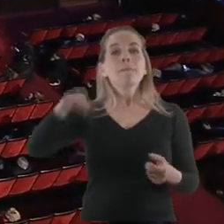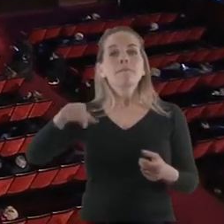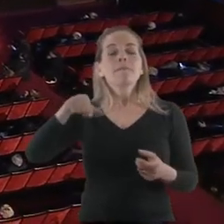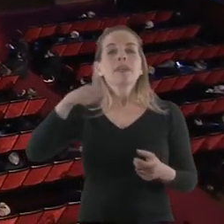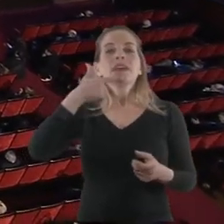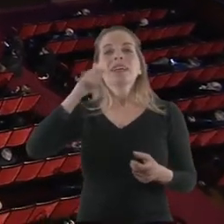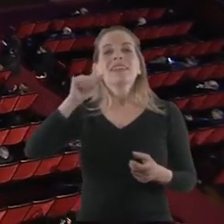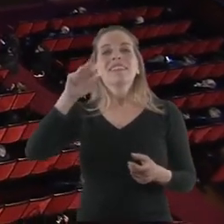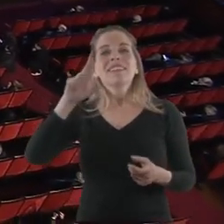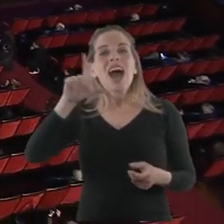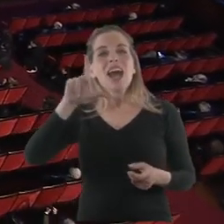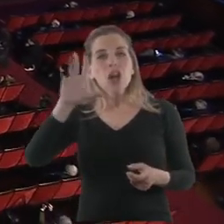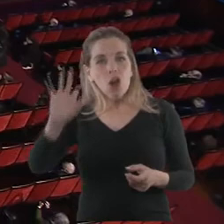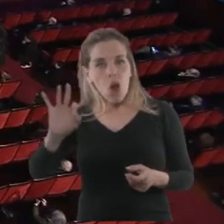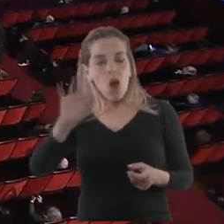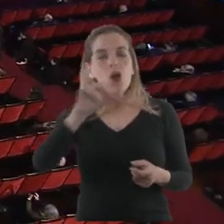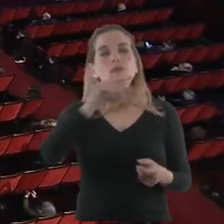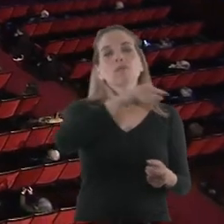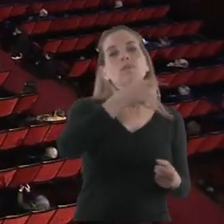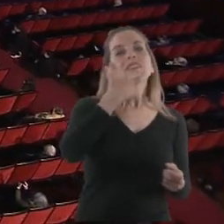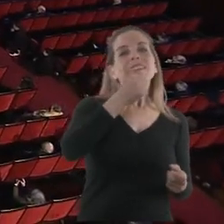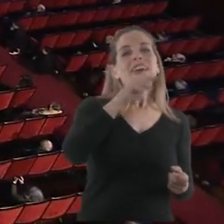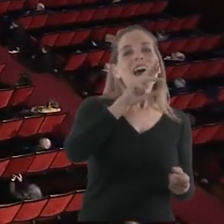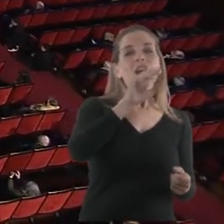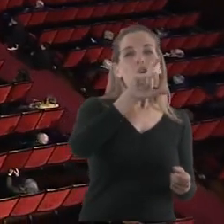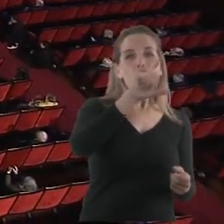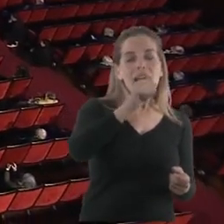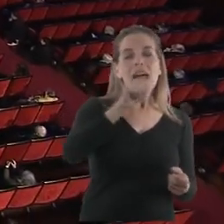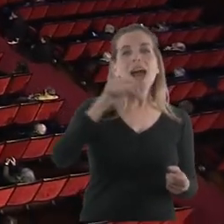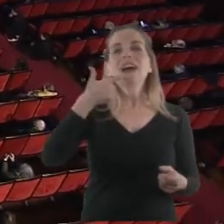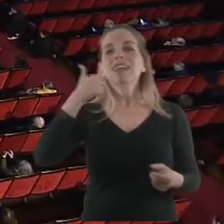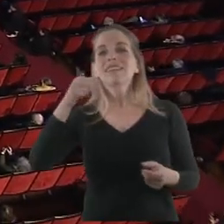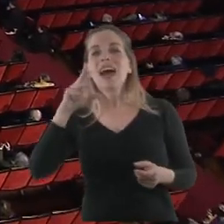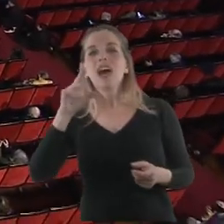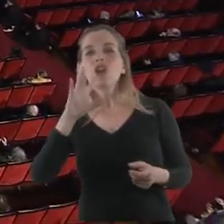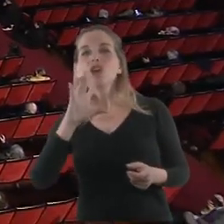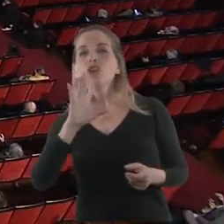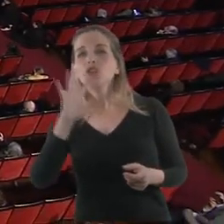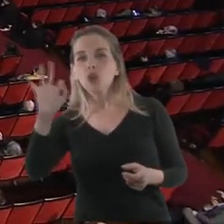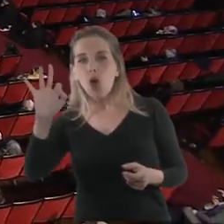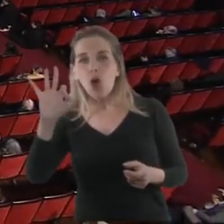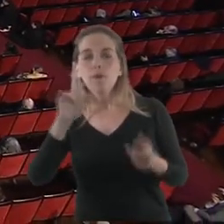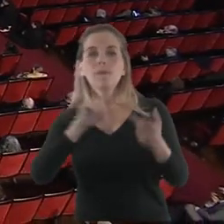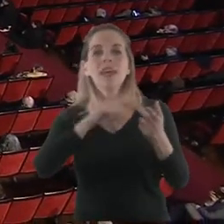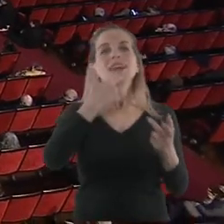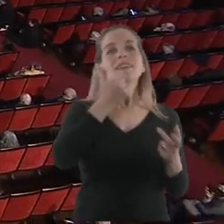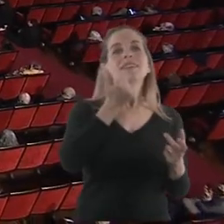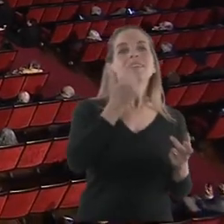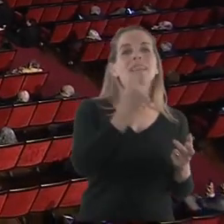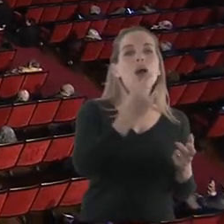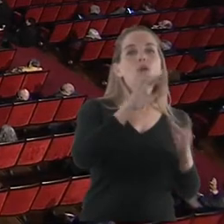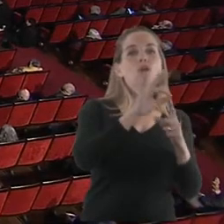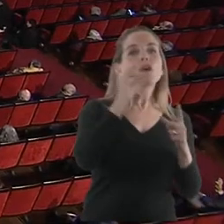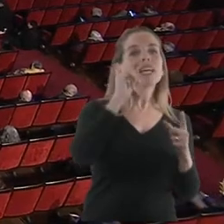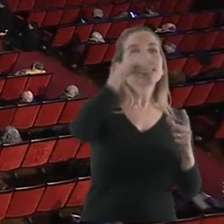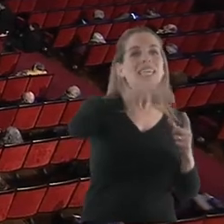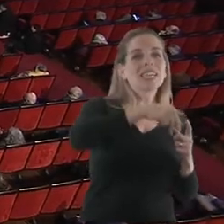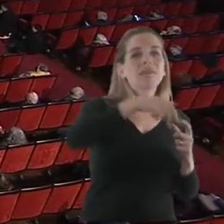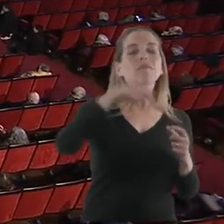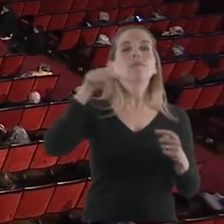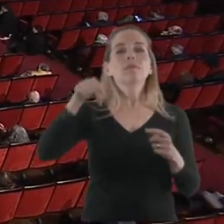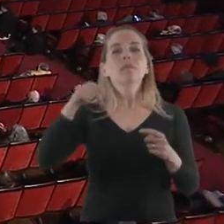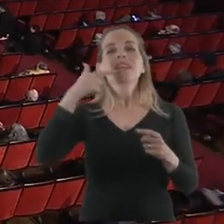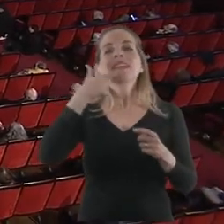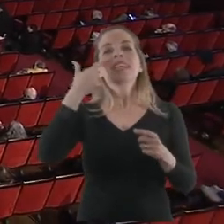Sarlo, Raúl Horacio Saroca, Luis Aroto, Susana Saulquín, Ruth Sautú, Hugo